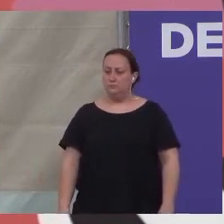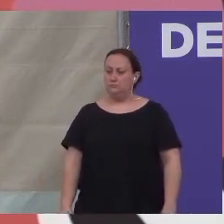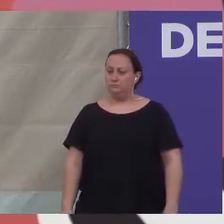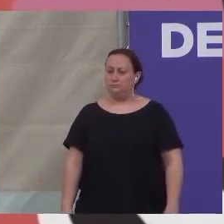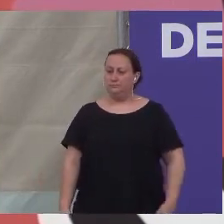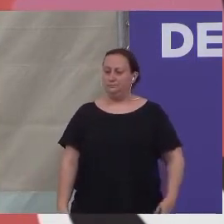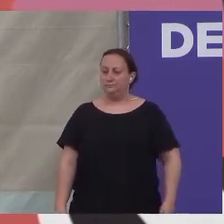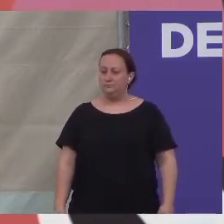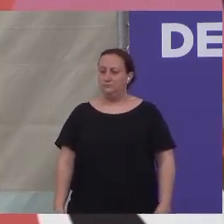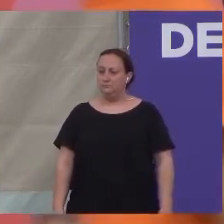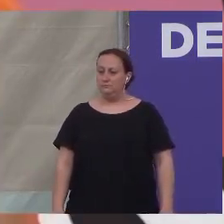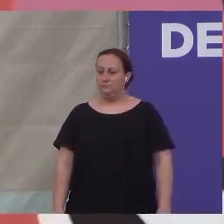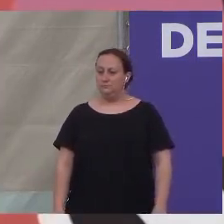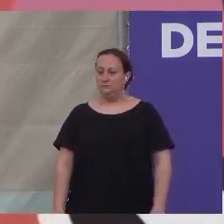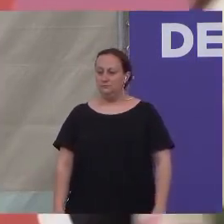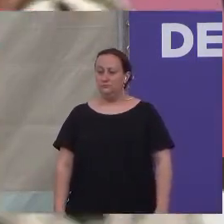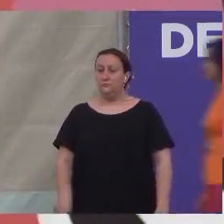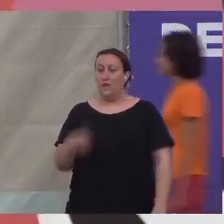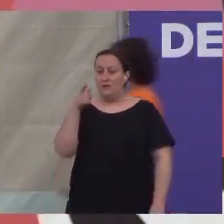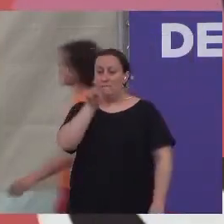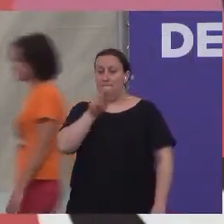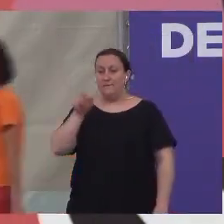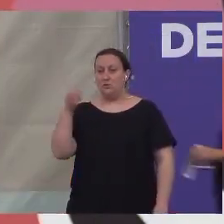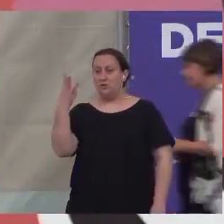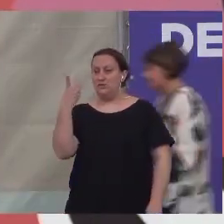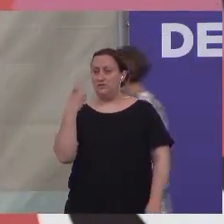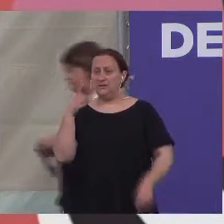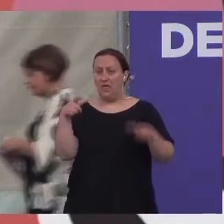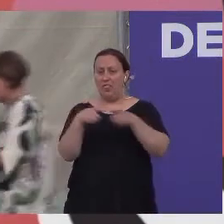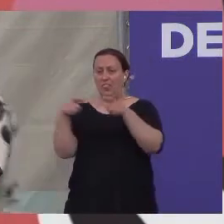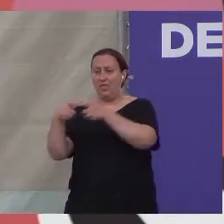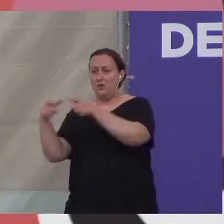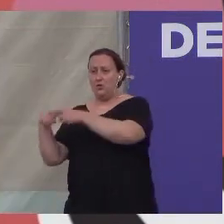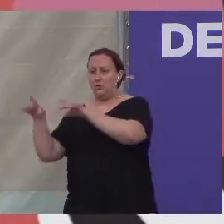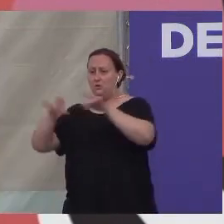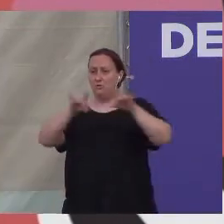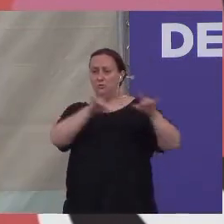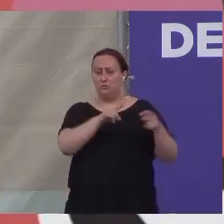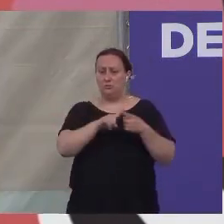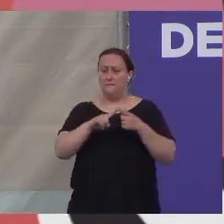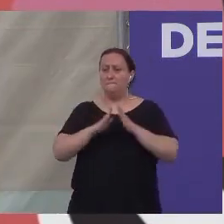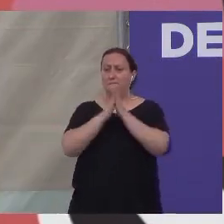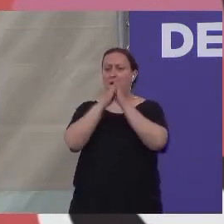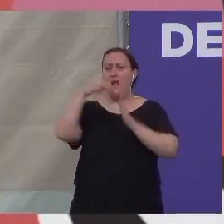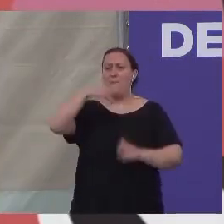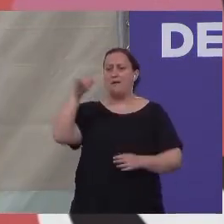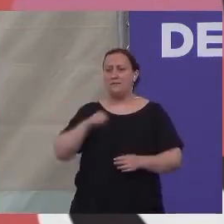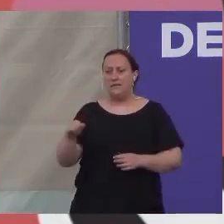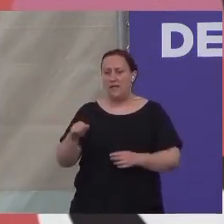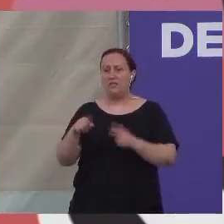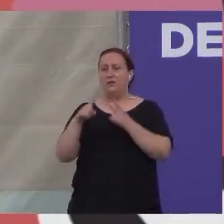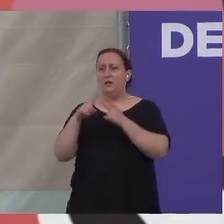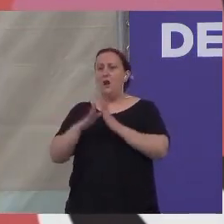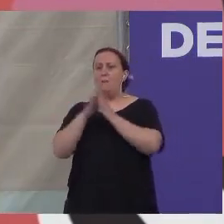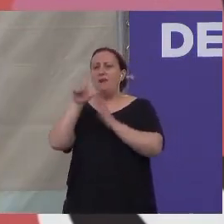En principio, faltarían tres personas de los círculos territoriales, que serían María Martínez Tortosa,